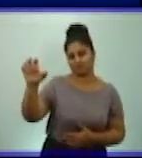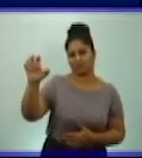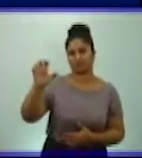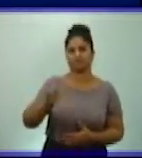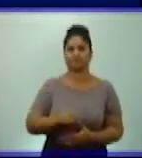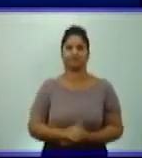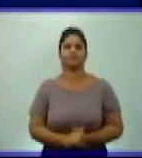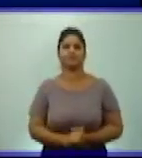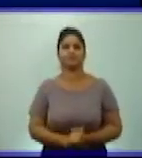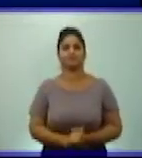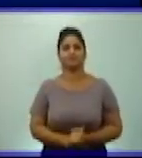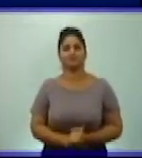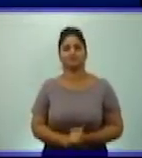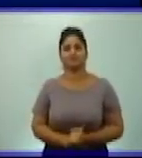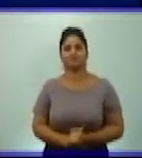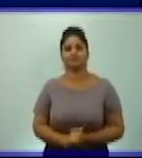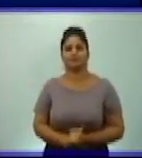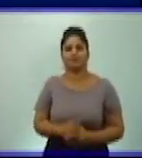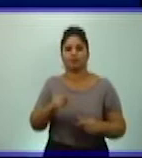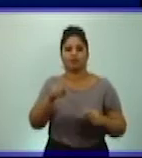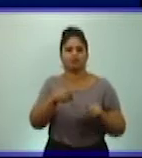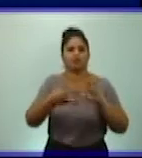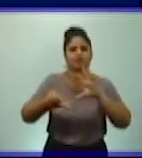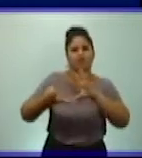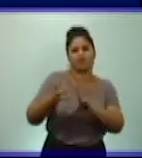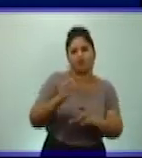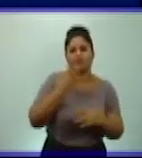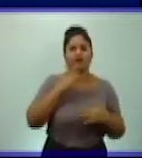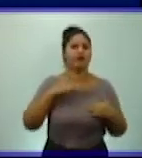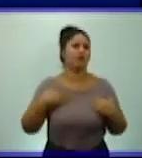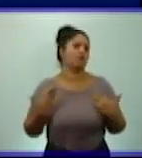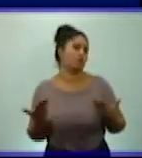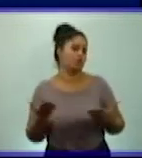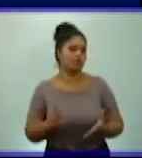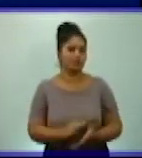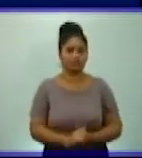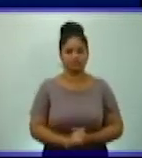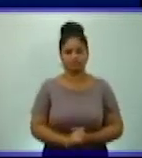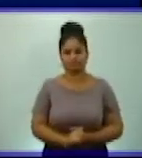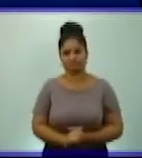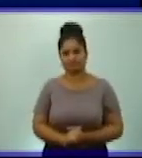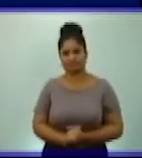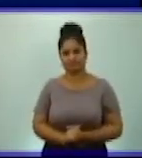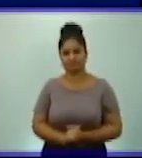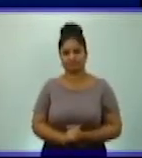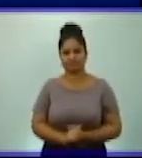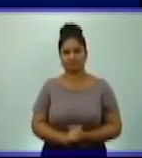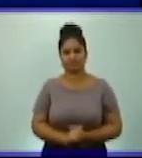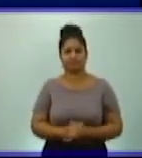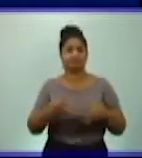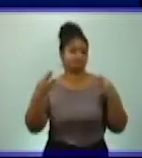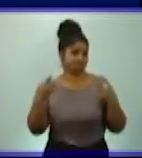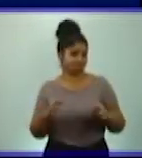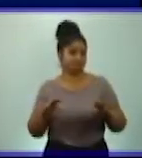encuentra esta forma verbal? Por supuesto, está en